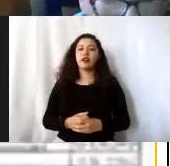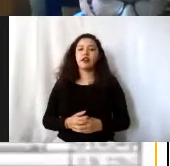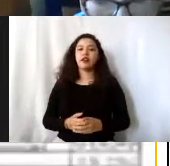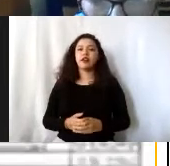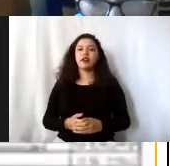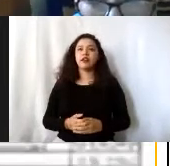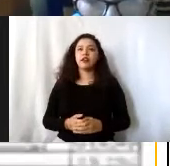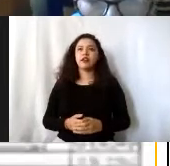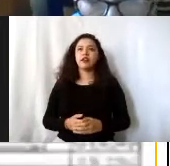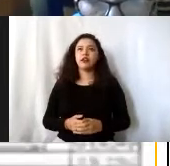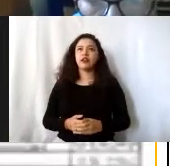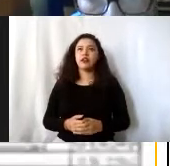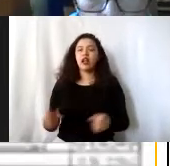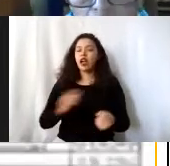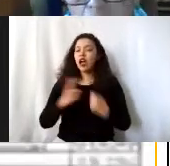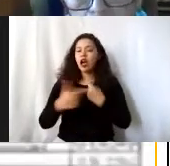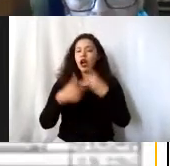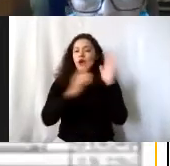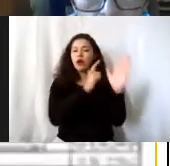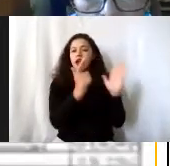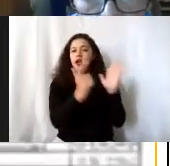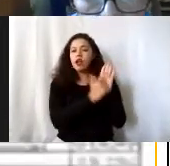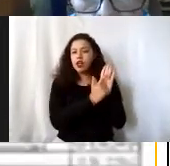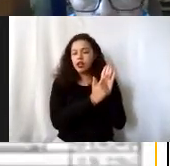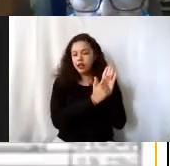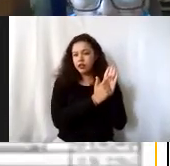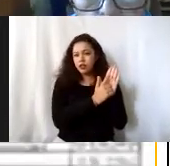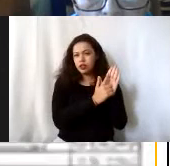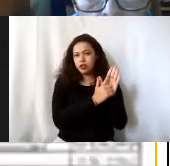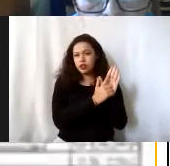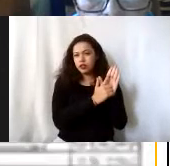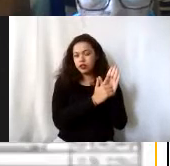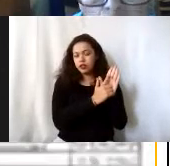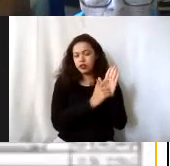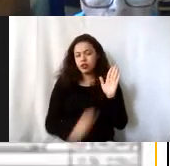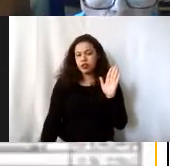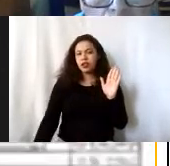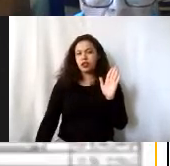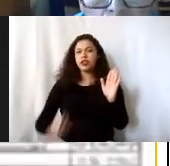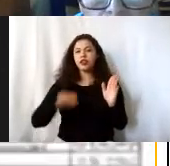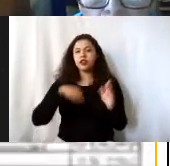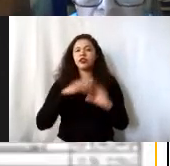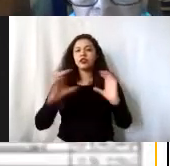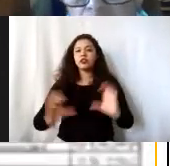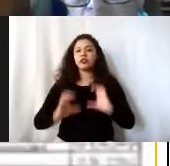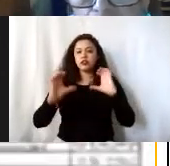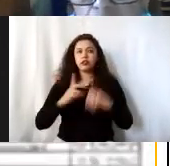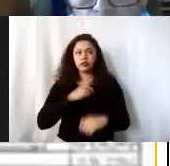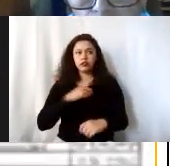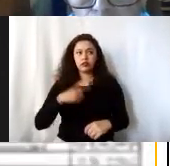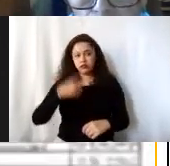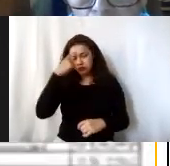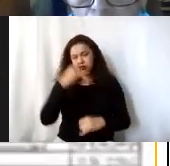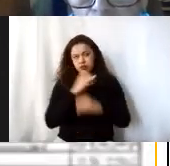cuestión legal en donde tenemos que ser muy cuidadosos con la información que